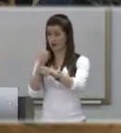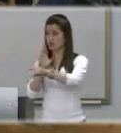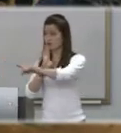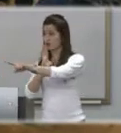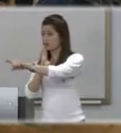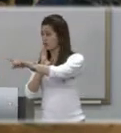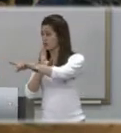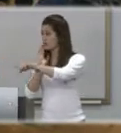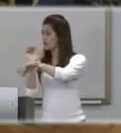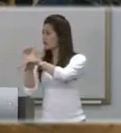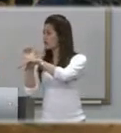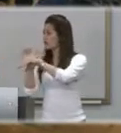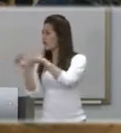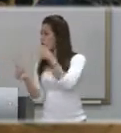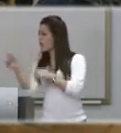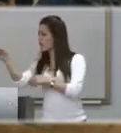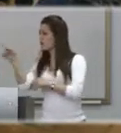qué entidades?